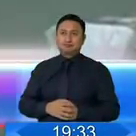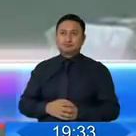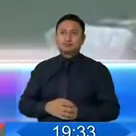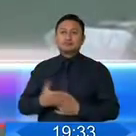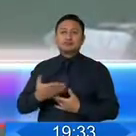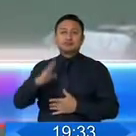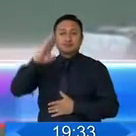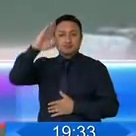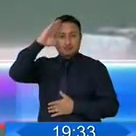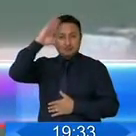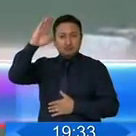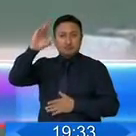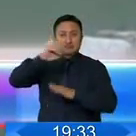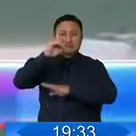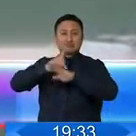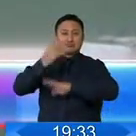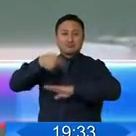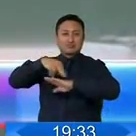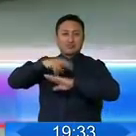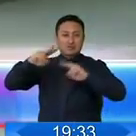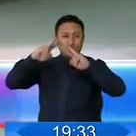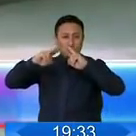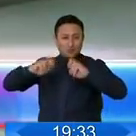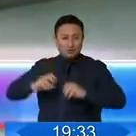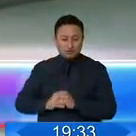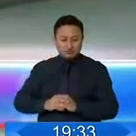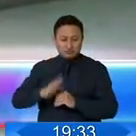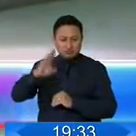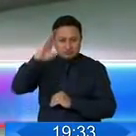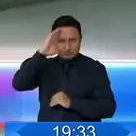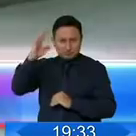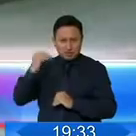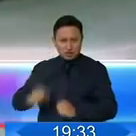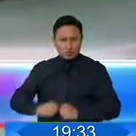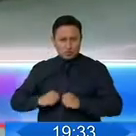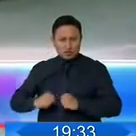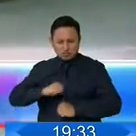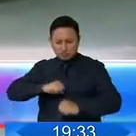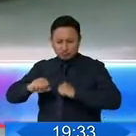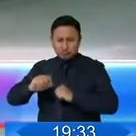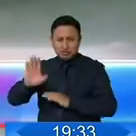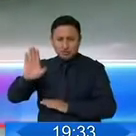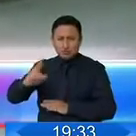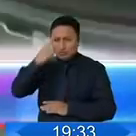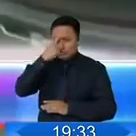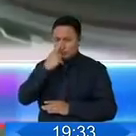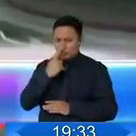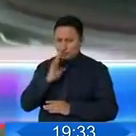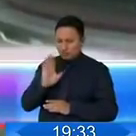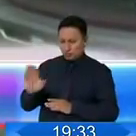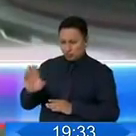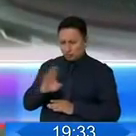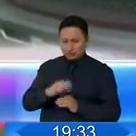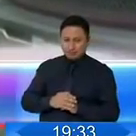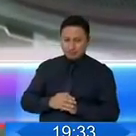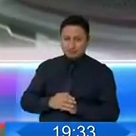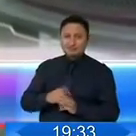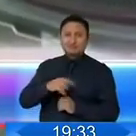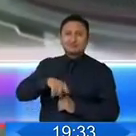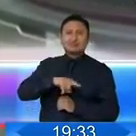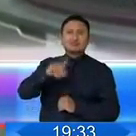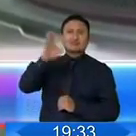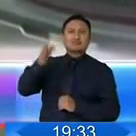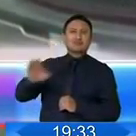de agentes de la Dirección Nacional de Inteligencia. La policía habla de acciones contundentes en base a perfiles. Así llamó la atención de los uniformados ver